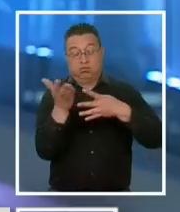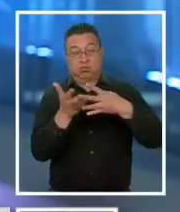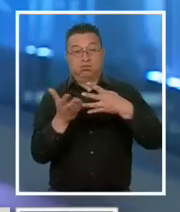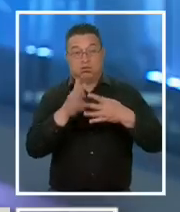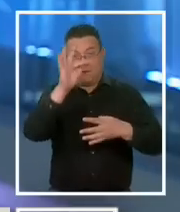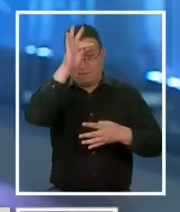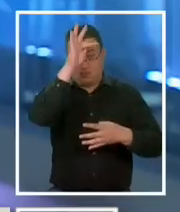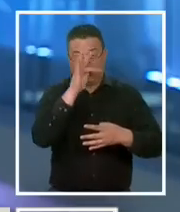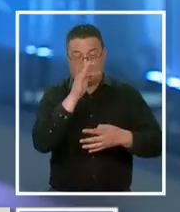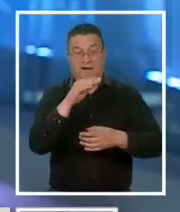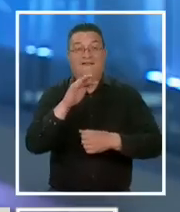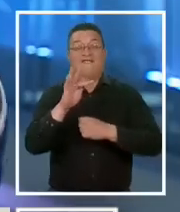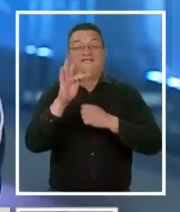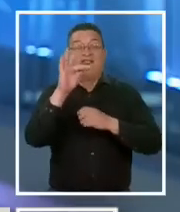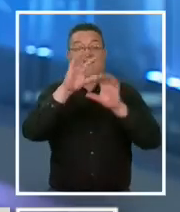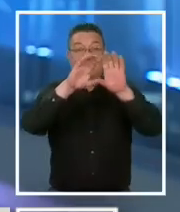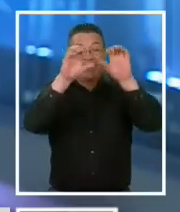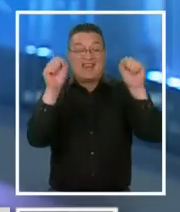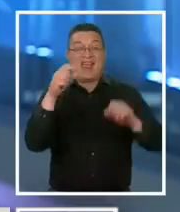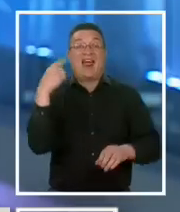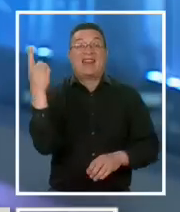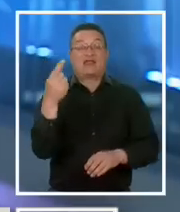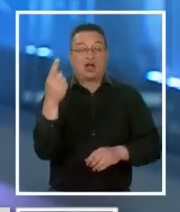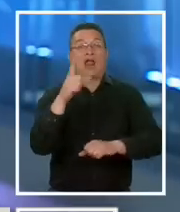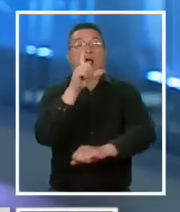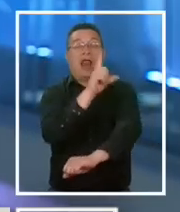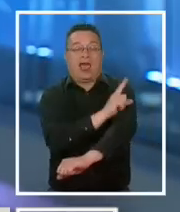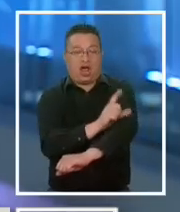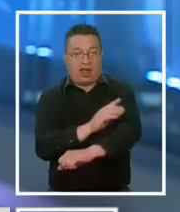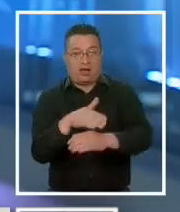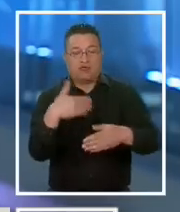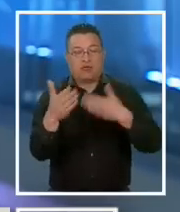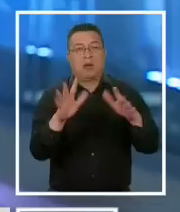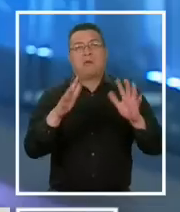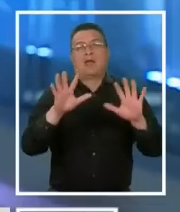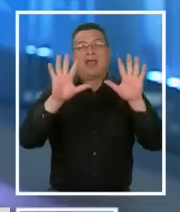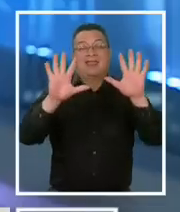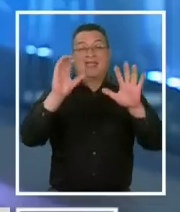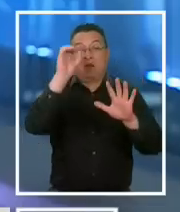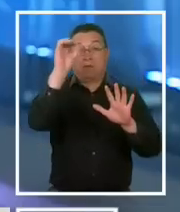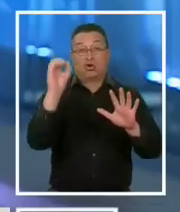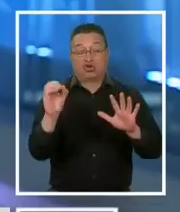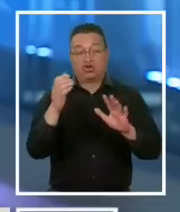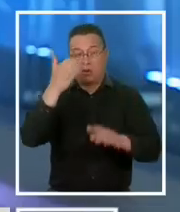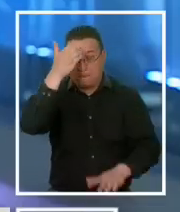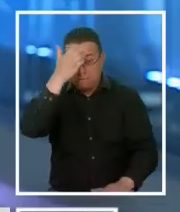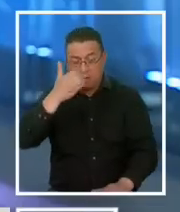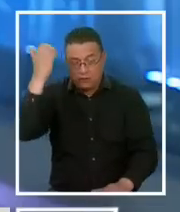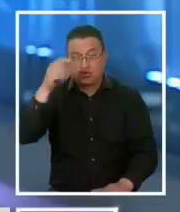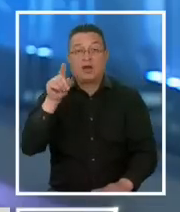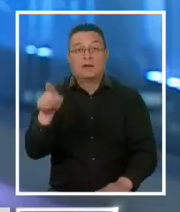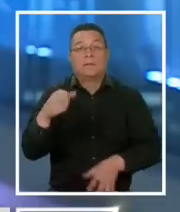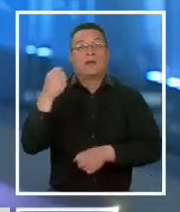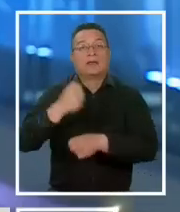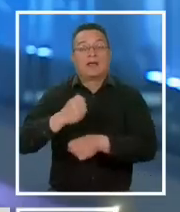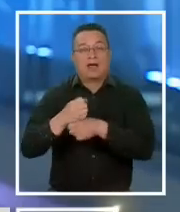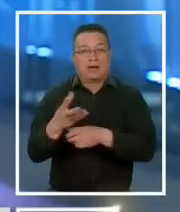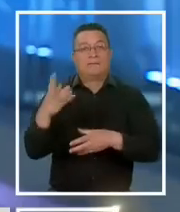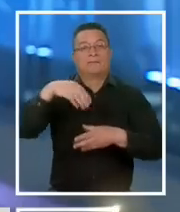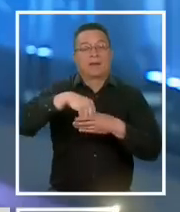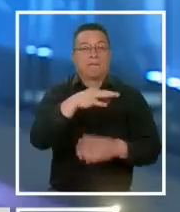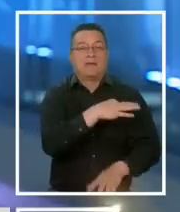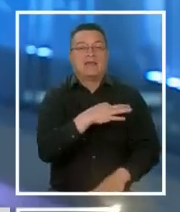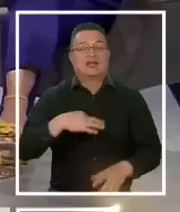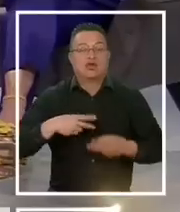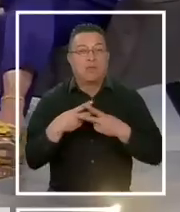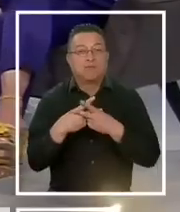funcionarios desde la fiscalía nacional a la fiscalía locales la fiscalía nacional tiene aproximadamente el 10% de Los profesionales que trabajan en Ministerio Público